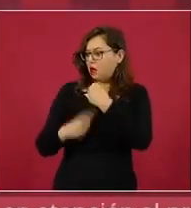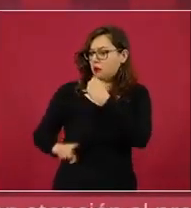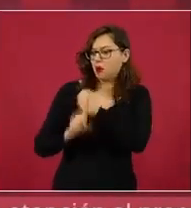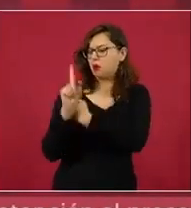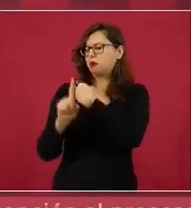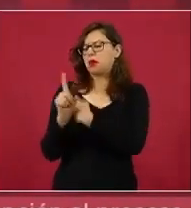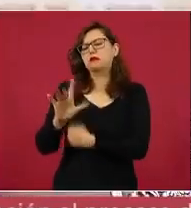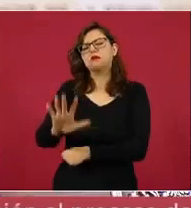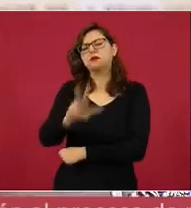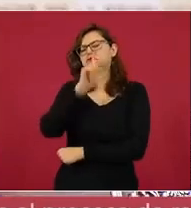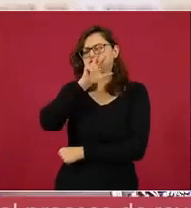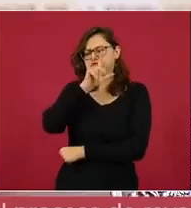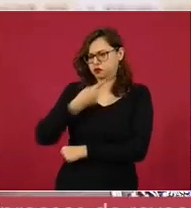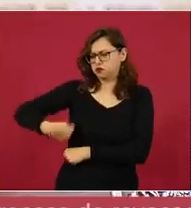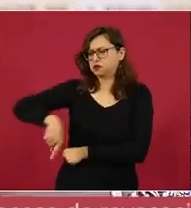nota